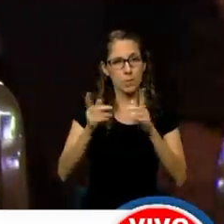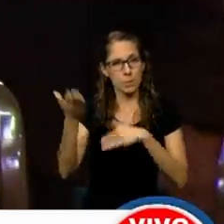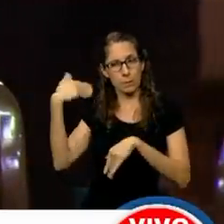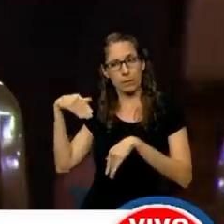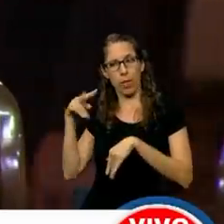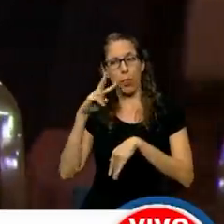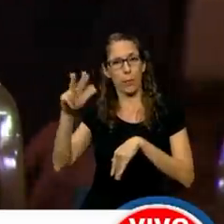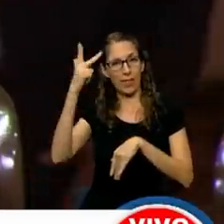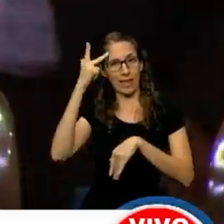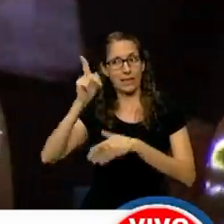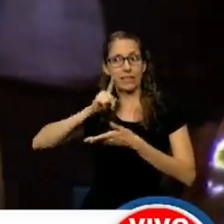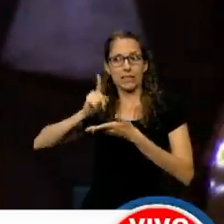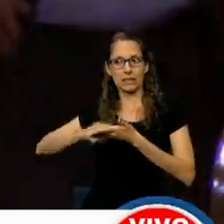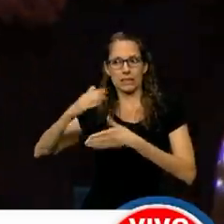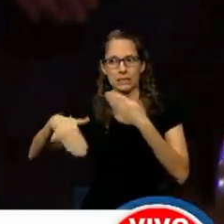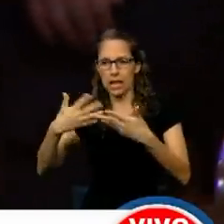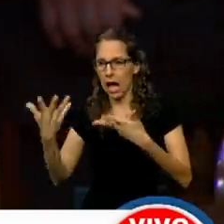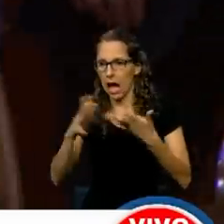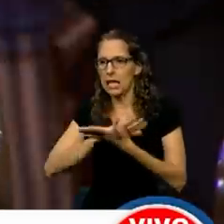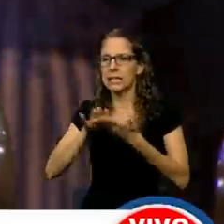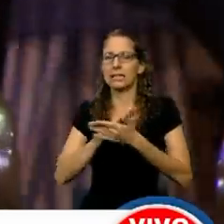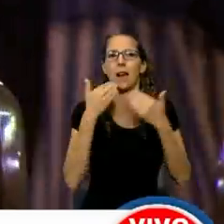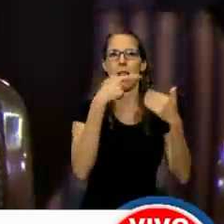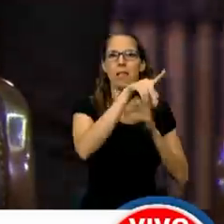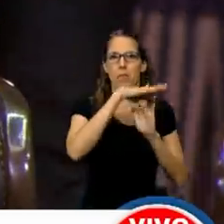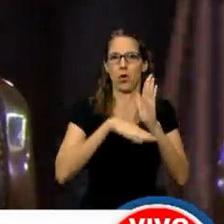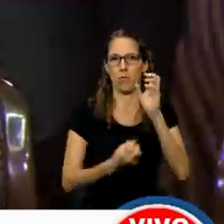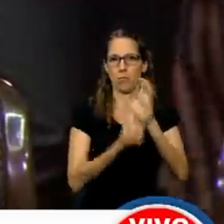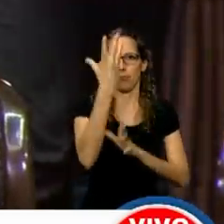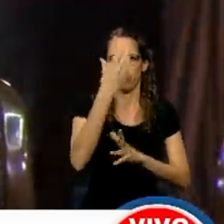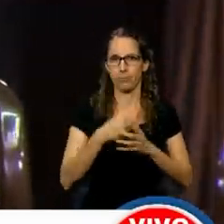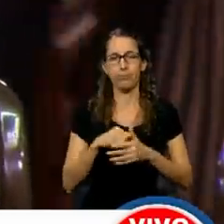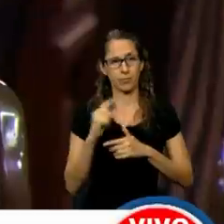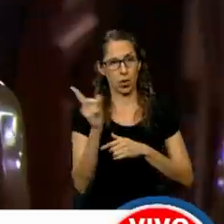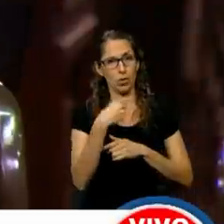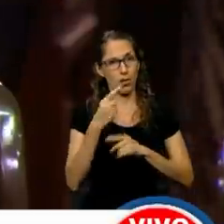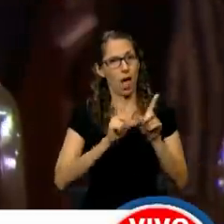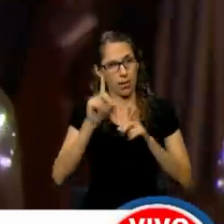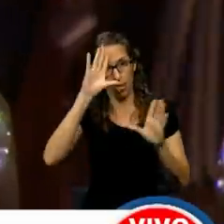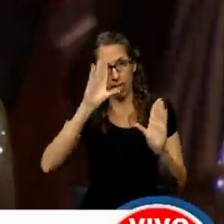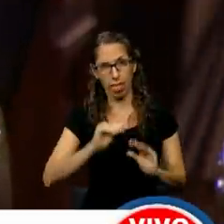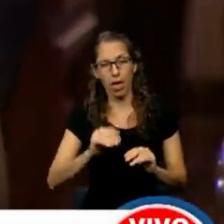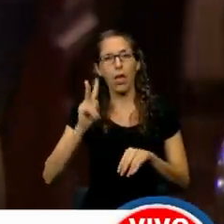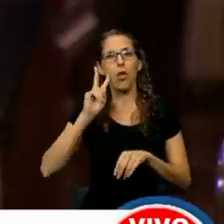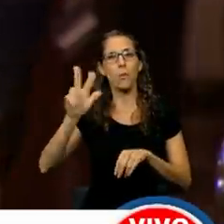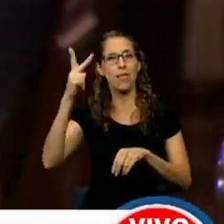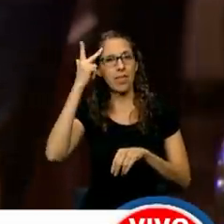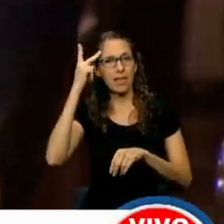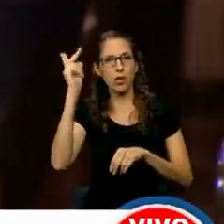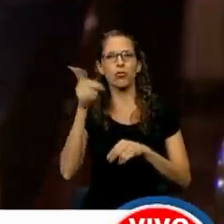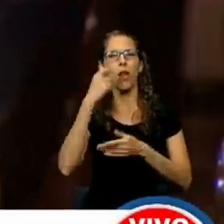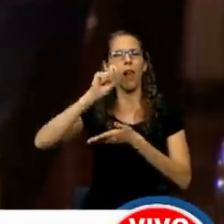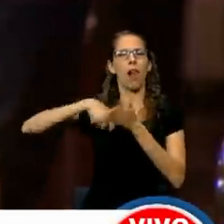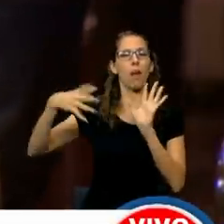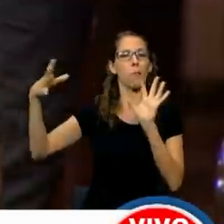porque pasan tantas cosas que nos olvidamos que en el 2018 después de haber firmado el acuerdo con el fondo monetario internacional